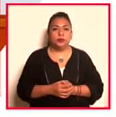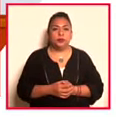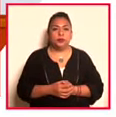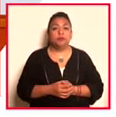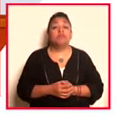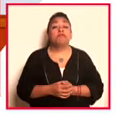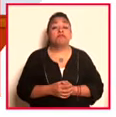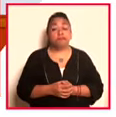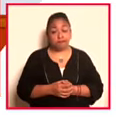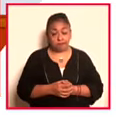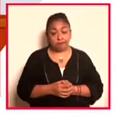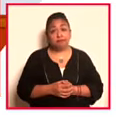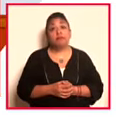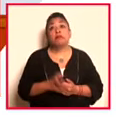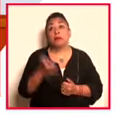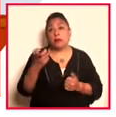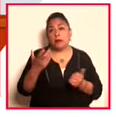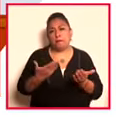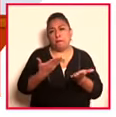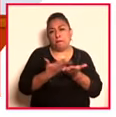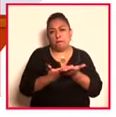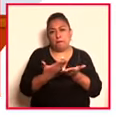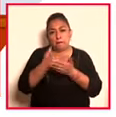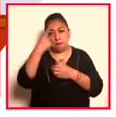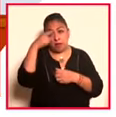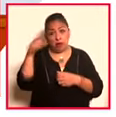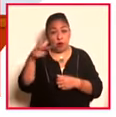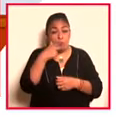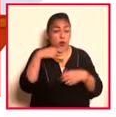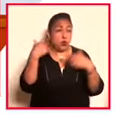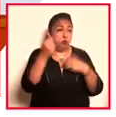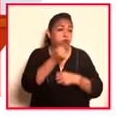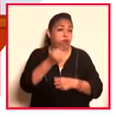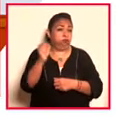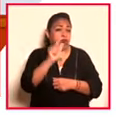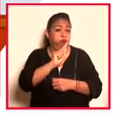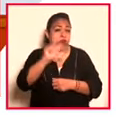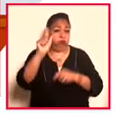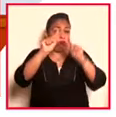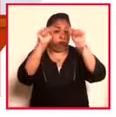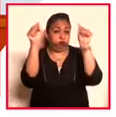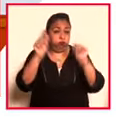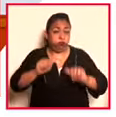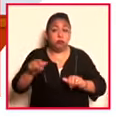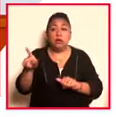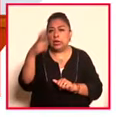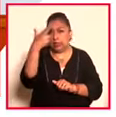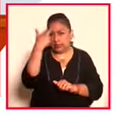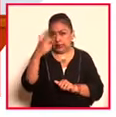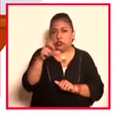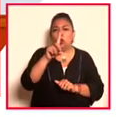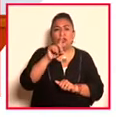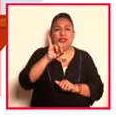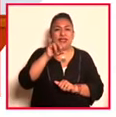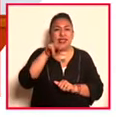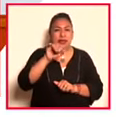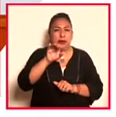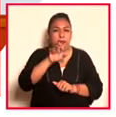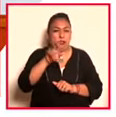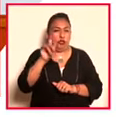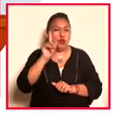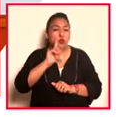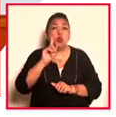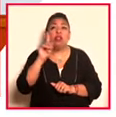Bueno, pues depende de las iniciativas para un gran artista que efectivamente, como ya decía Diana Bracho, conservaba